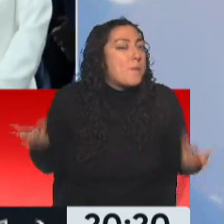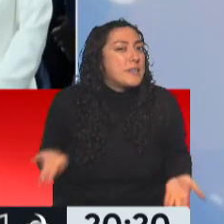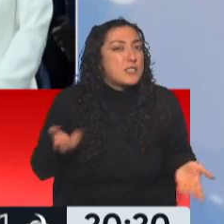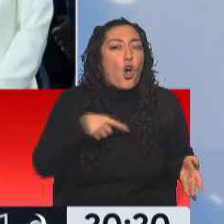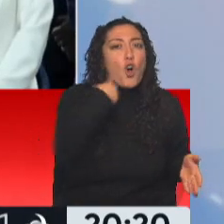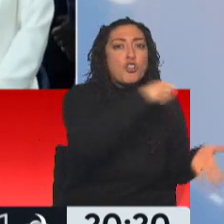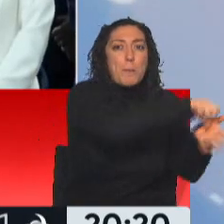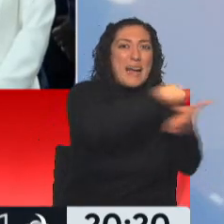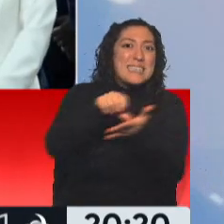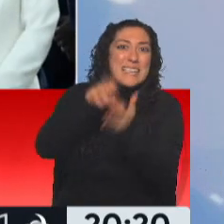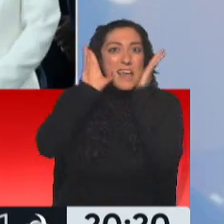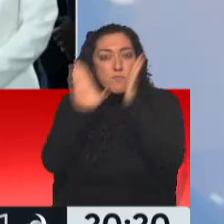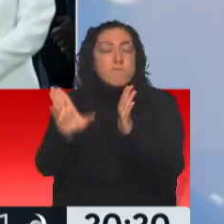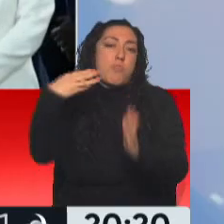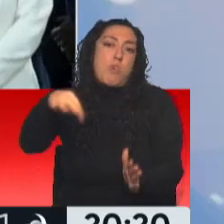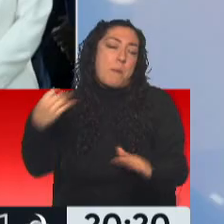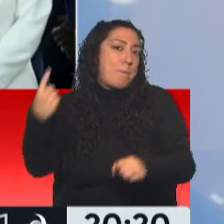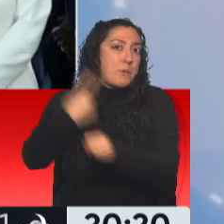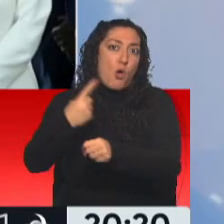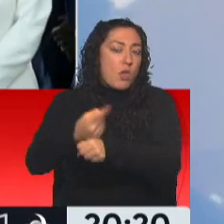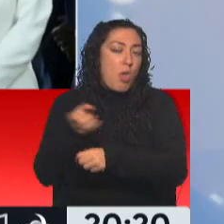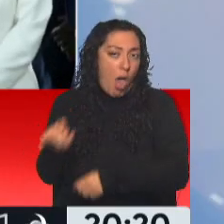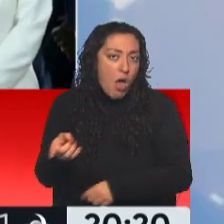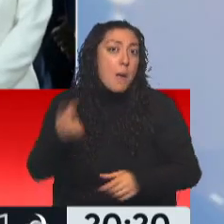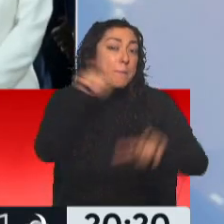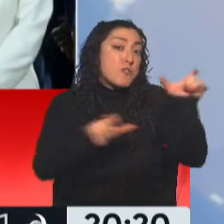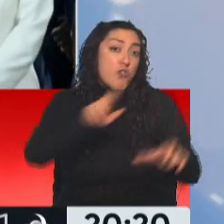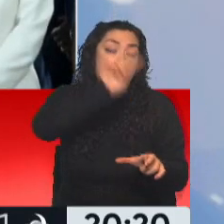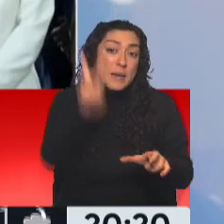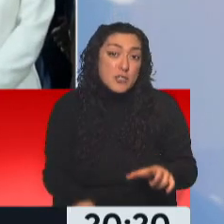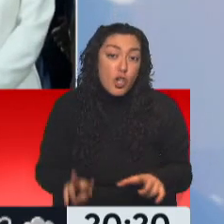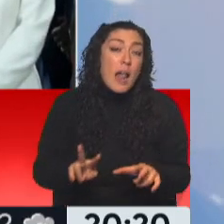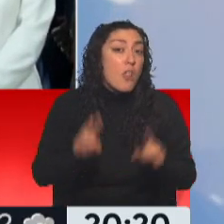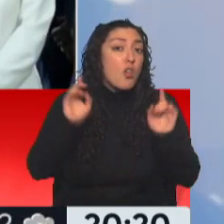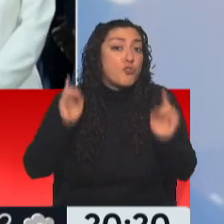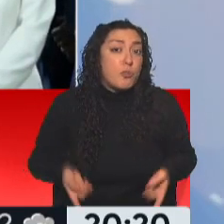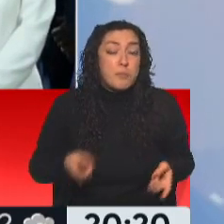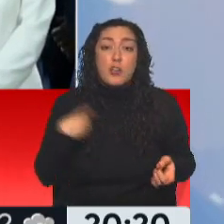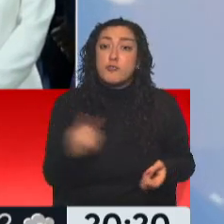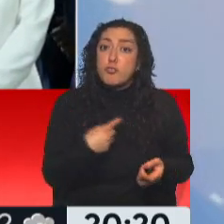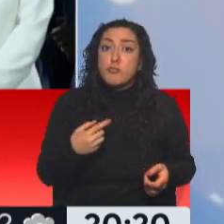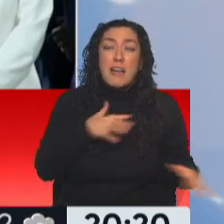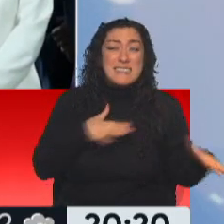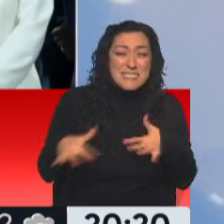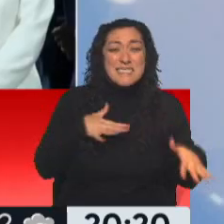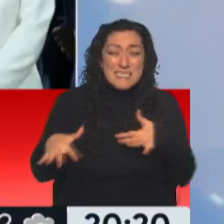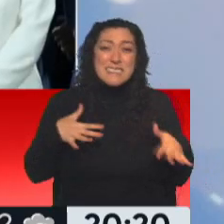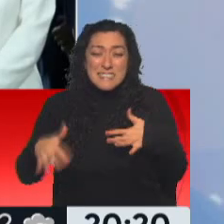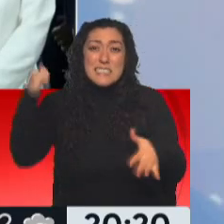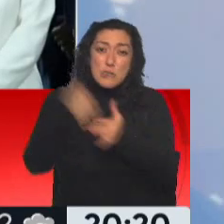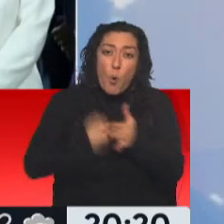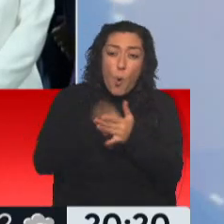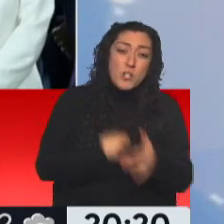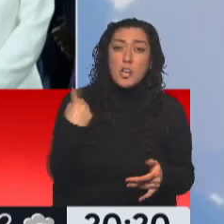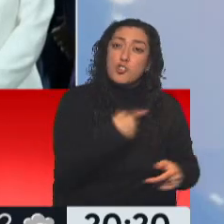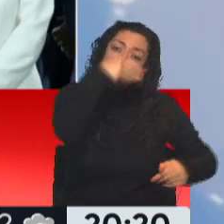otros países. Pero, habiendo dicho eso, los venezolanos ya hemos hecho todo y seguiremos haciendo todo. Los venezolanos